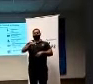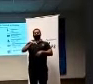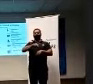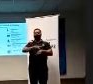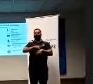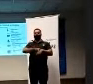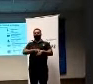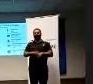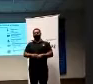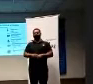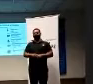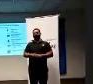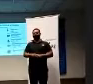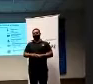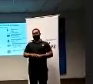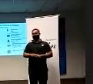la fecha 16, que son